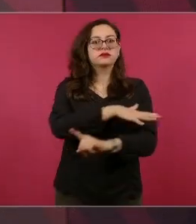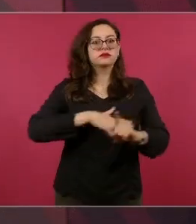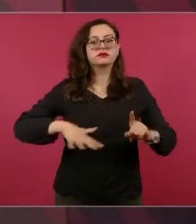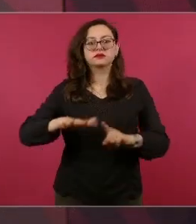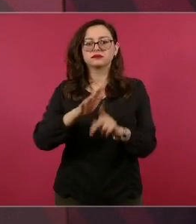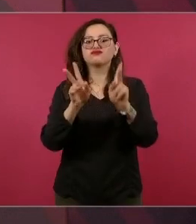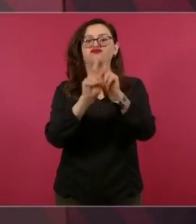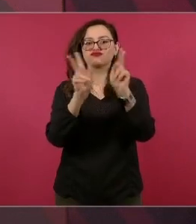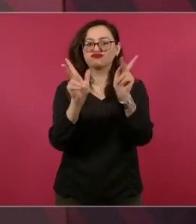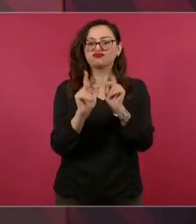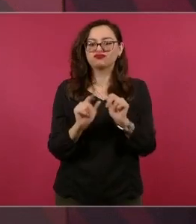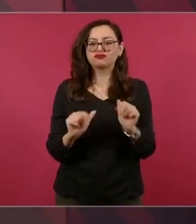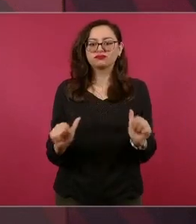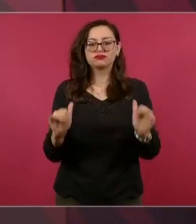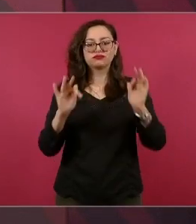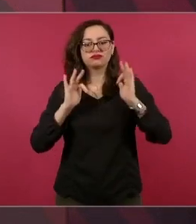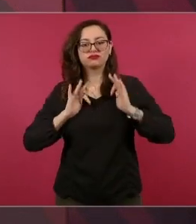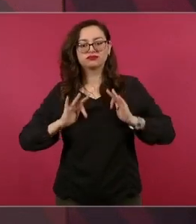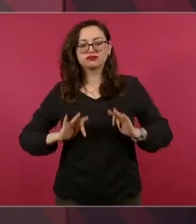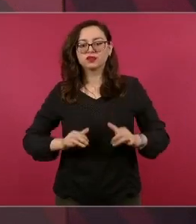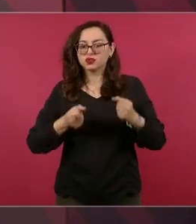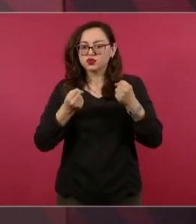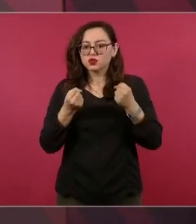hay más paz, hay más tranquilidad.